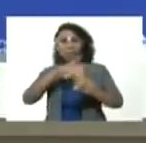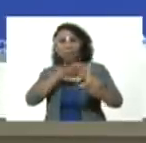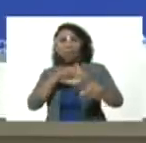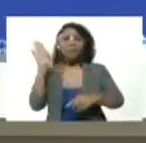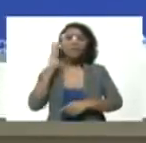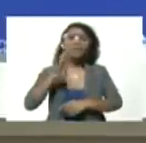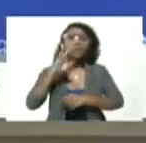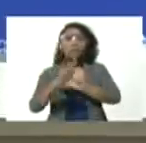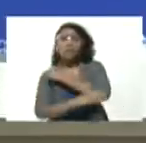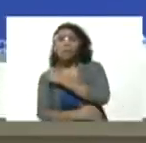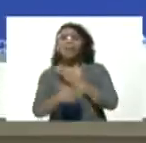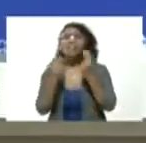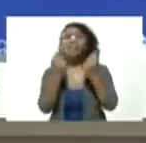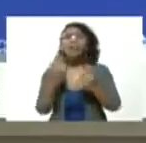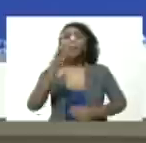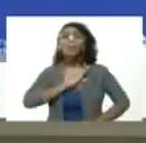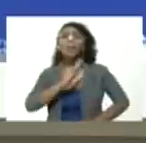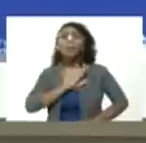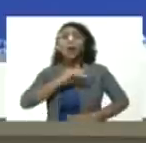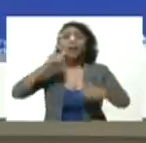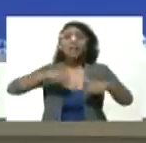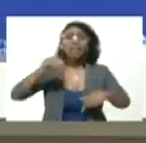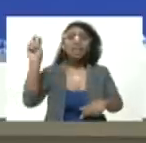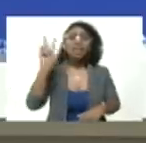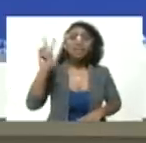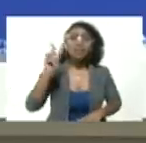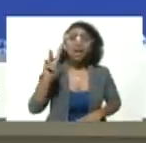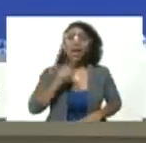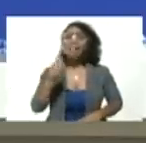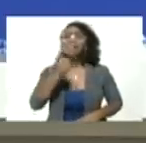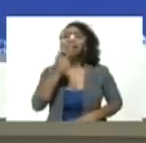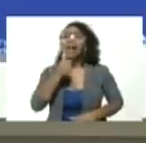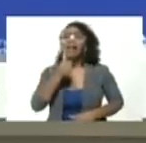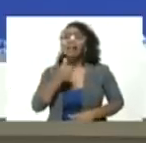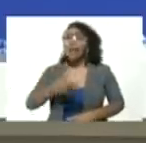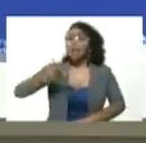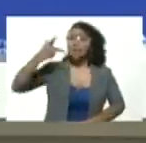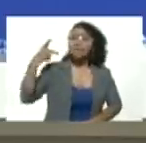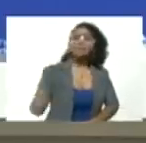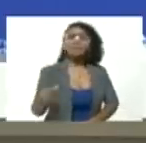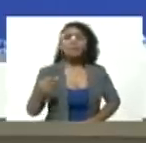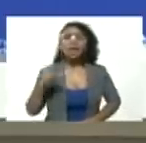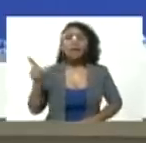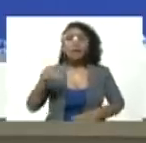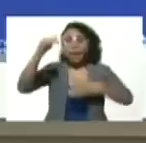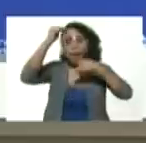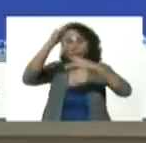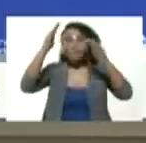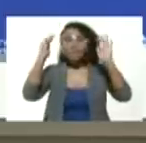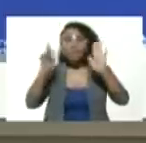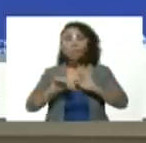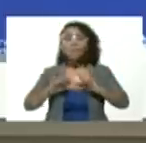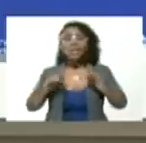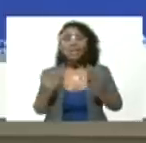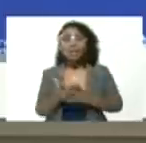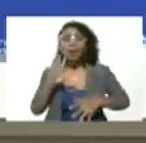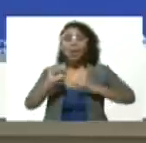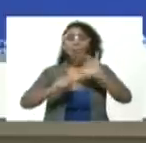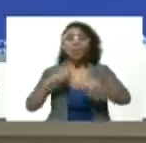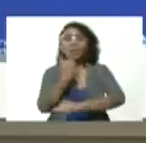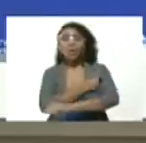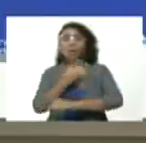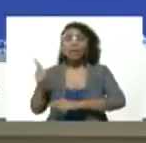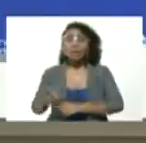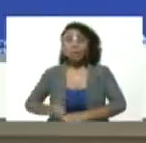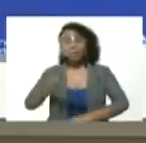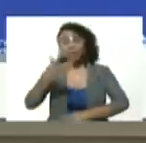felonías, con dinero de todos los venezolanos a quienes se les negó para atender la pandemia. Un asunto vital